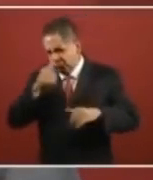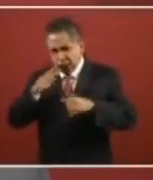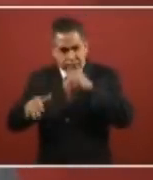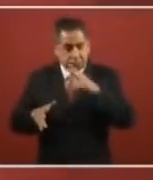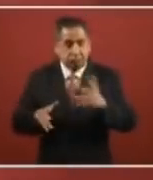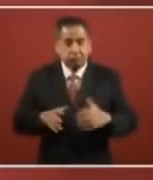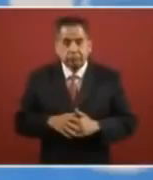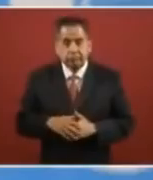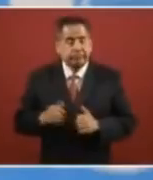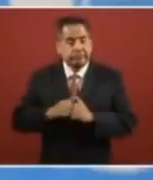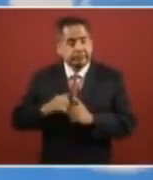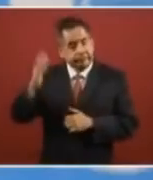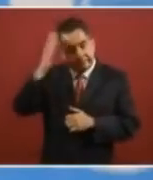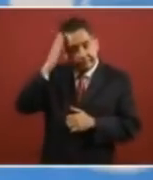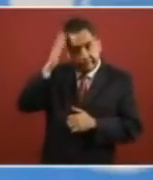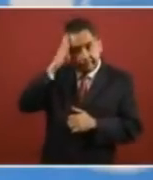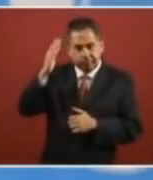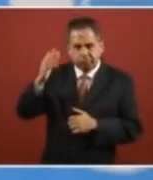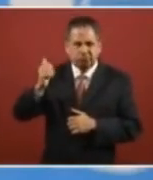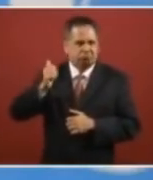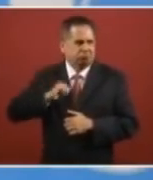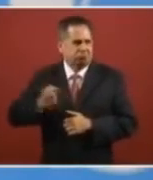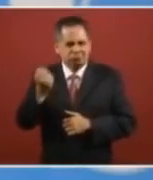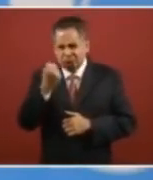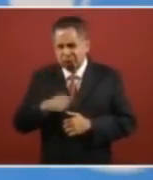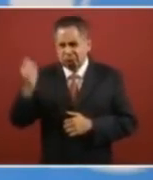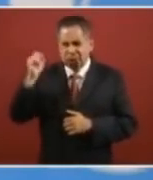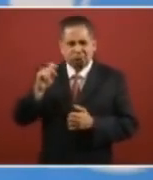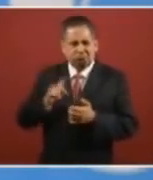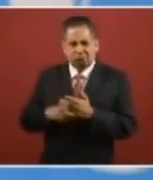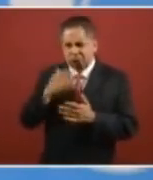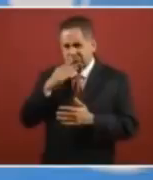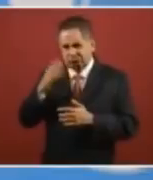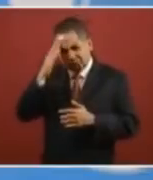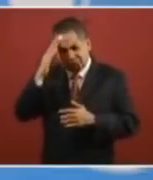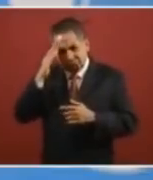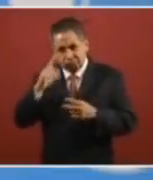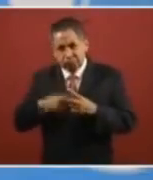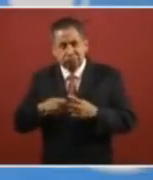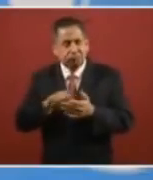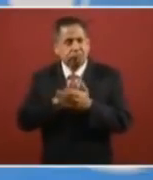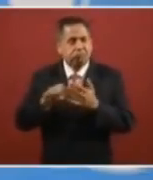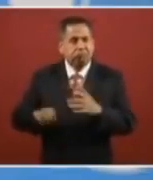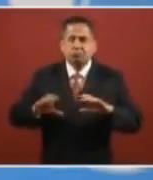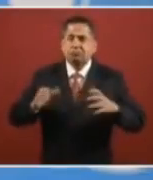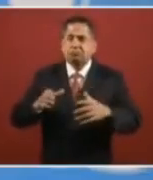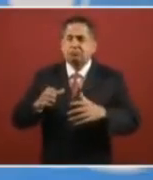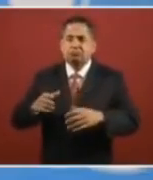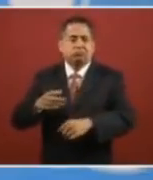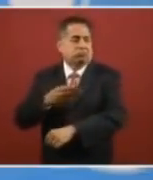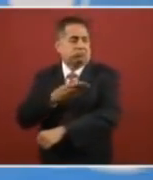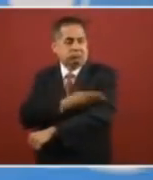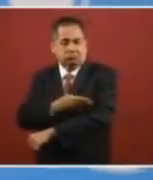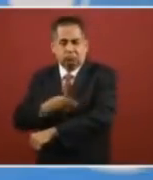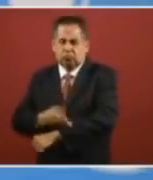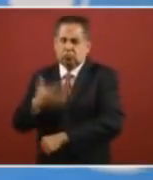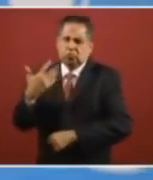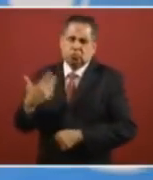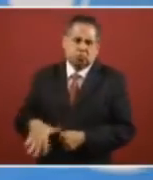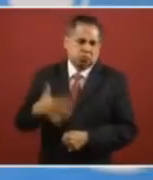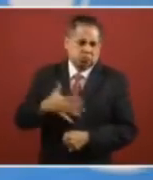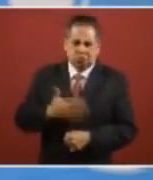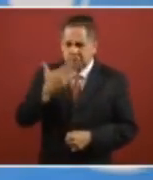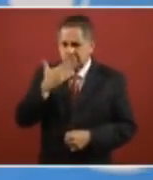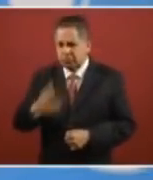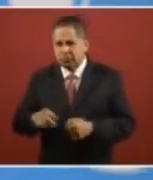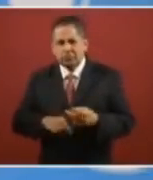con dirigentes extraordinarios como el apóstol de la democracia, Francisco I. Madero,